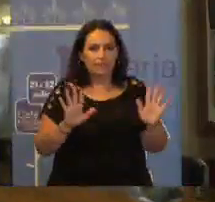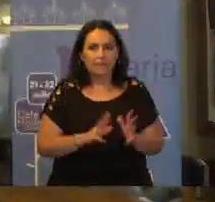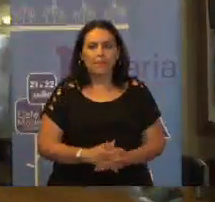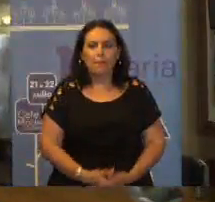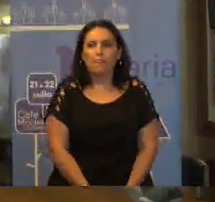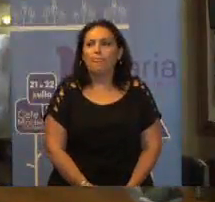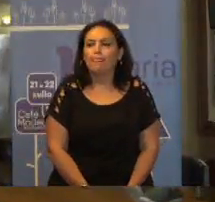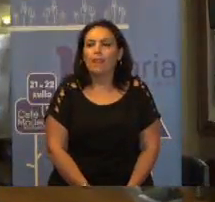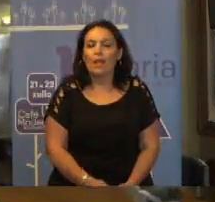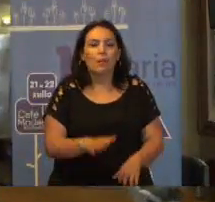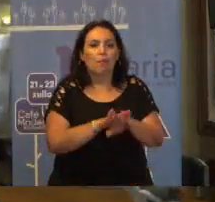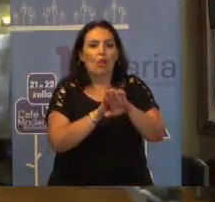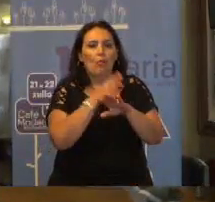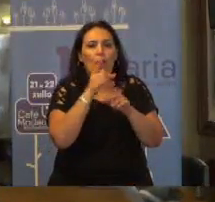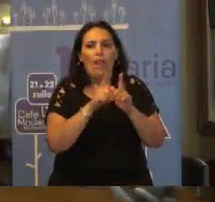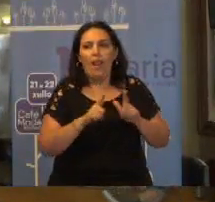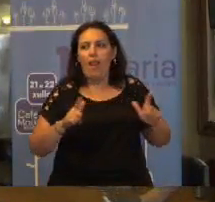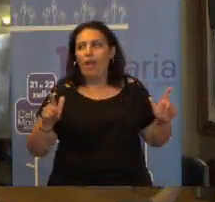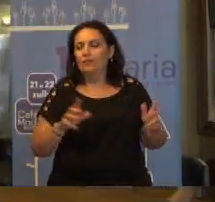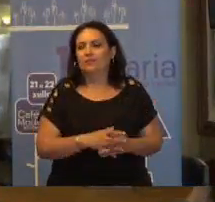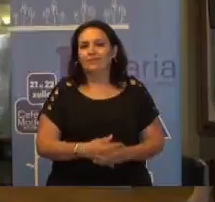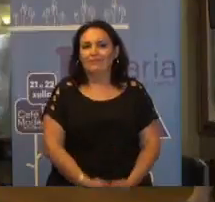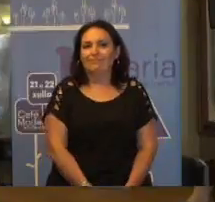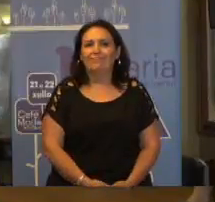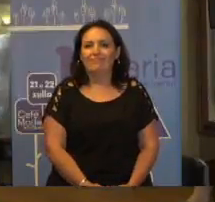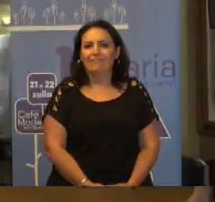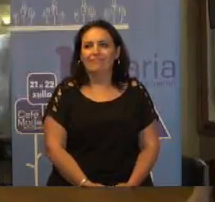Perdón, se me... Sí, queres contestar? Eso.